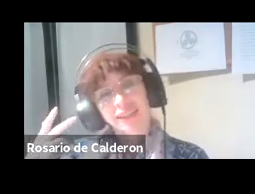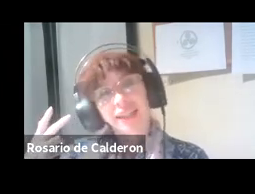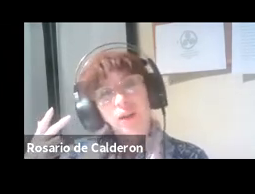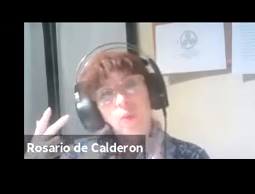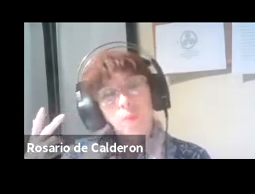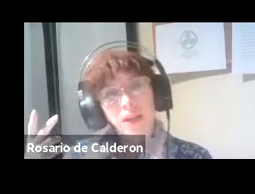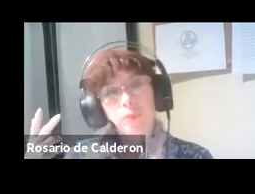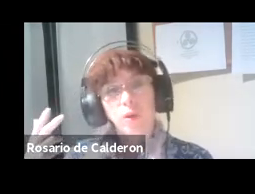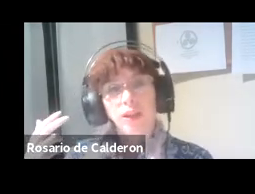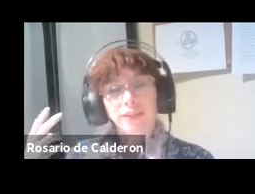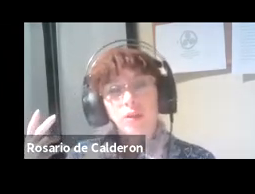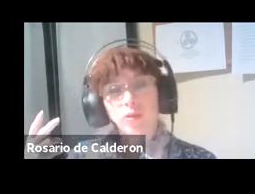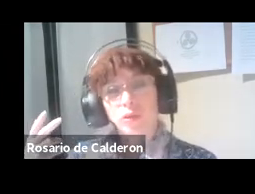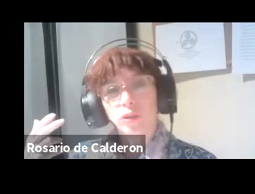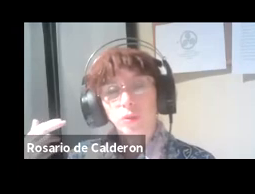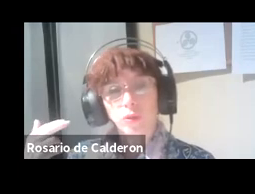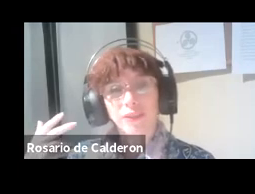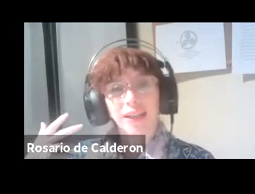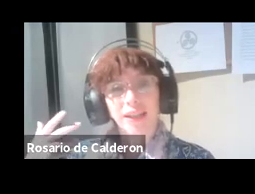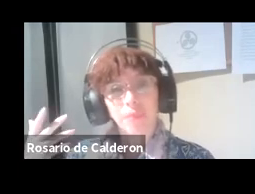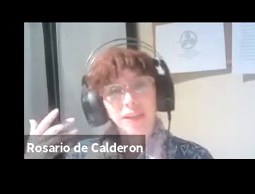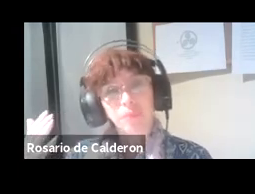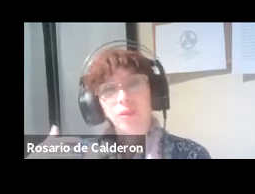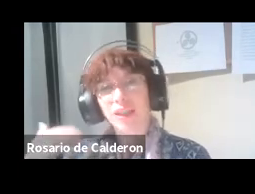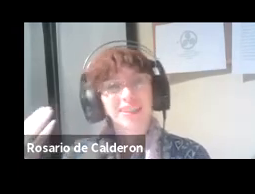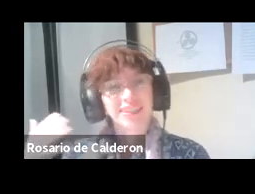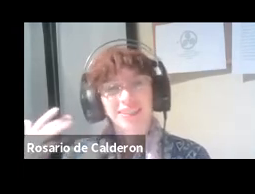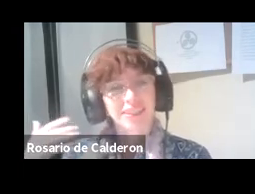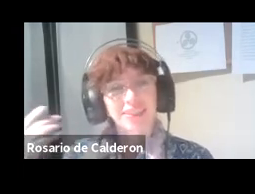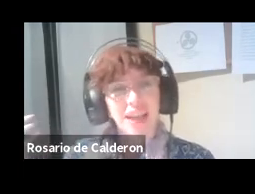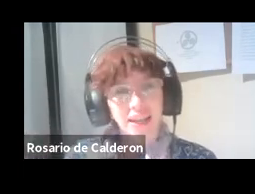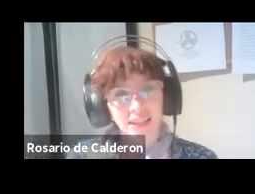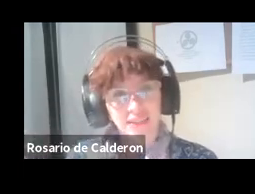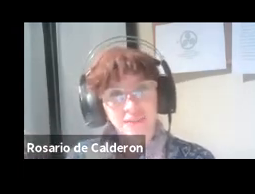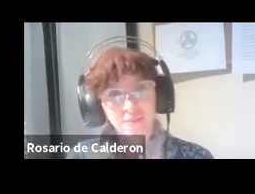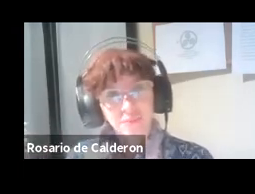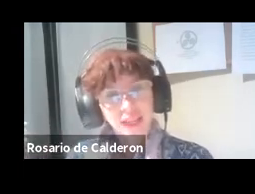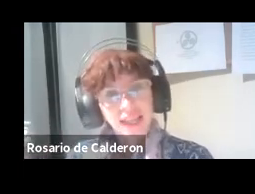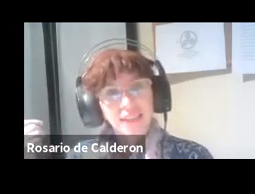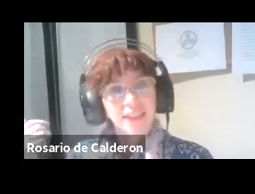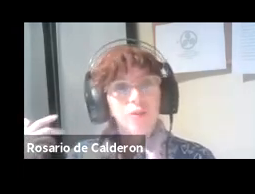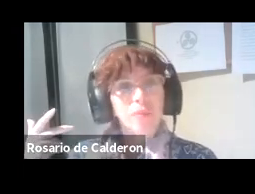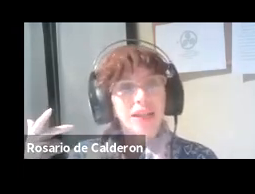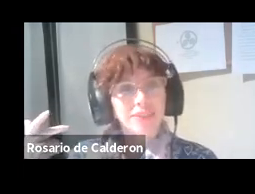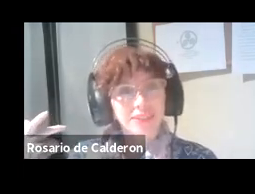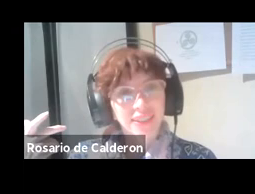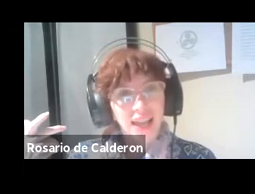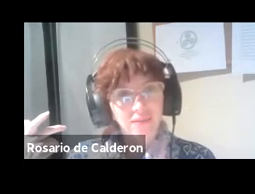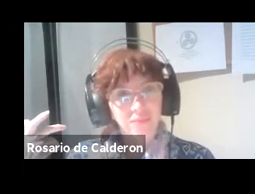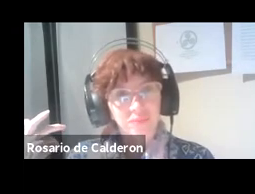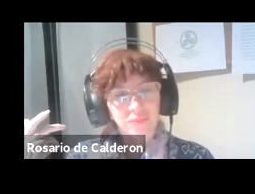tiene un premio en estados unidos por su destacada participación en distintas áreas tiene una